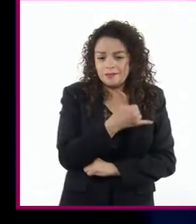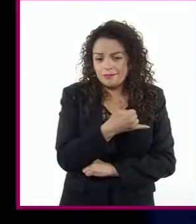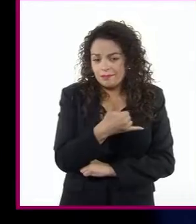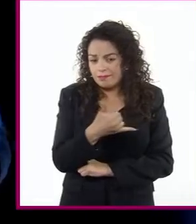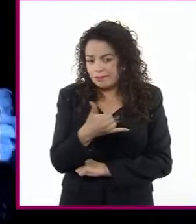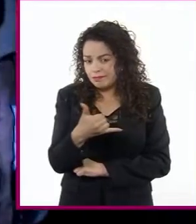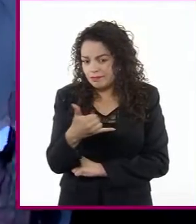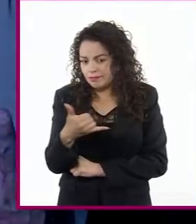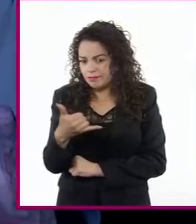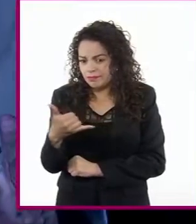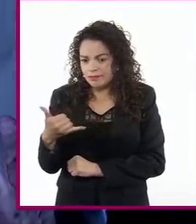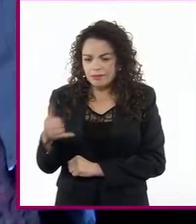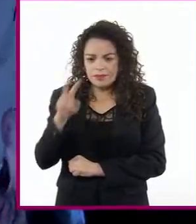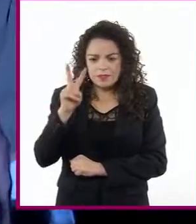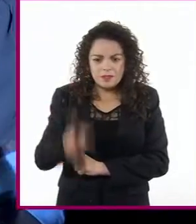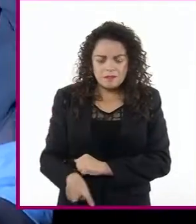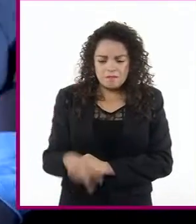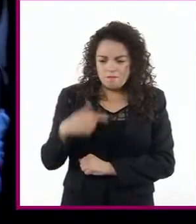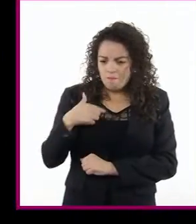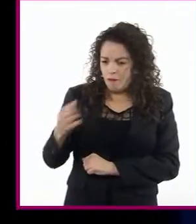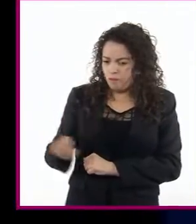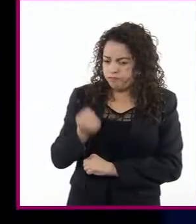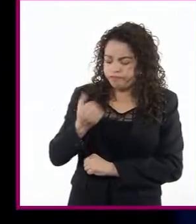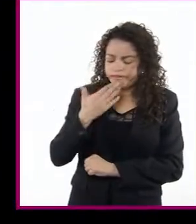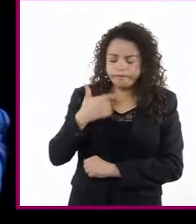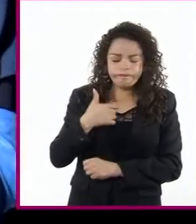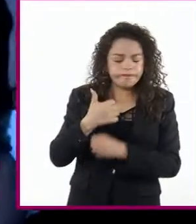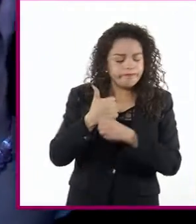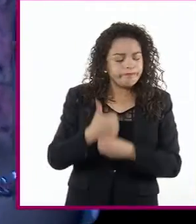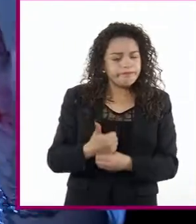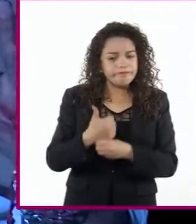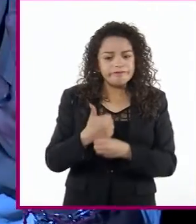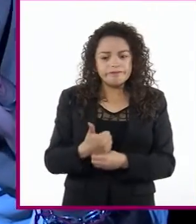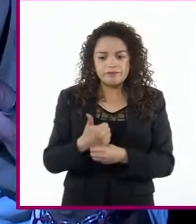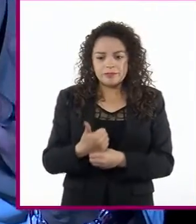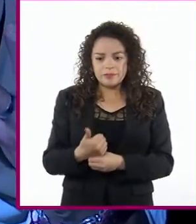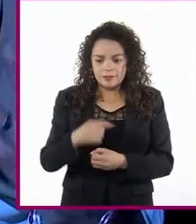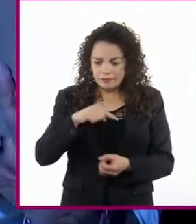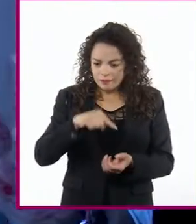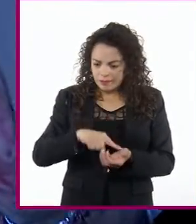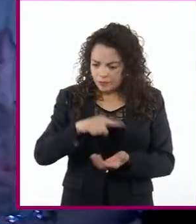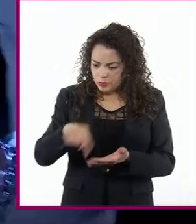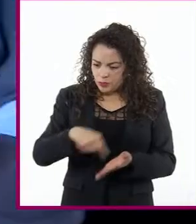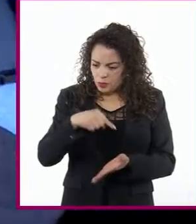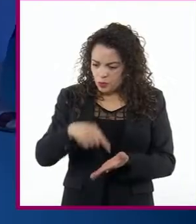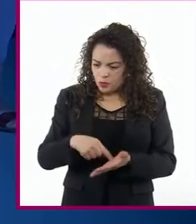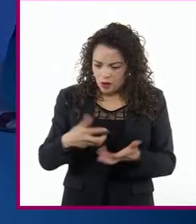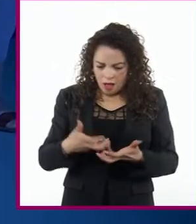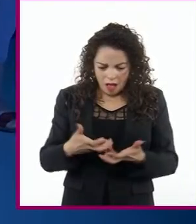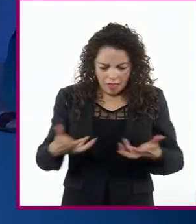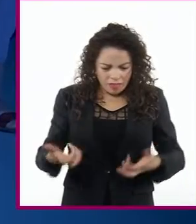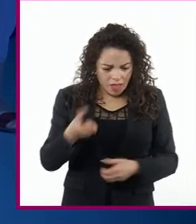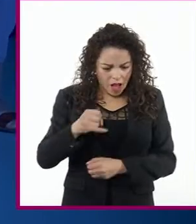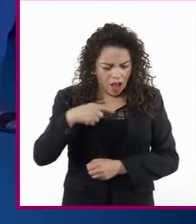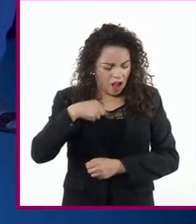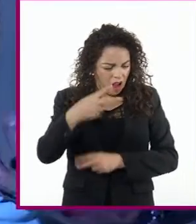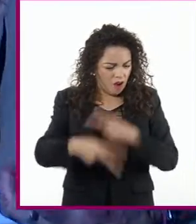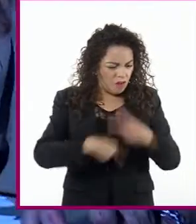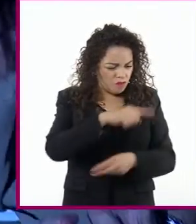¡Ay, qué infortunado soy! ¿A qué rincón de la tierra me iré así,